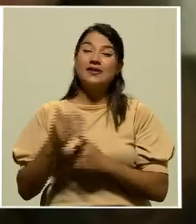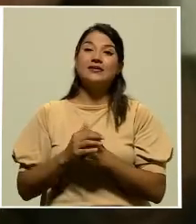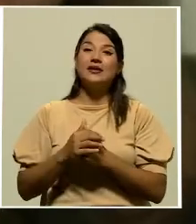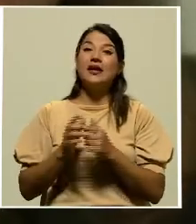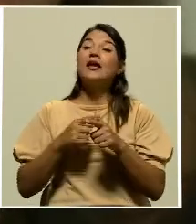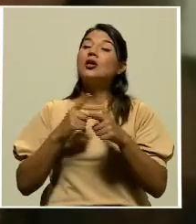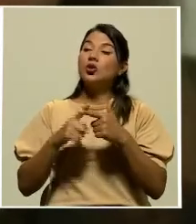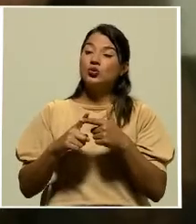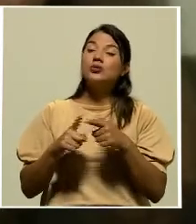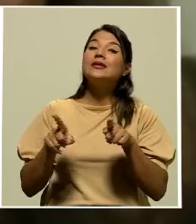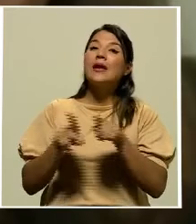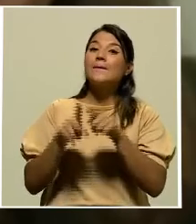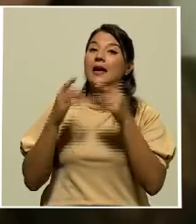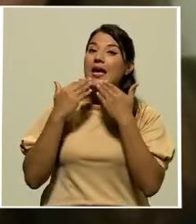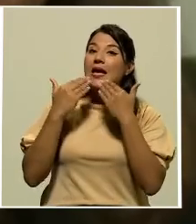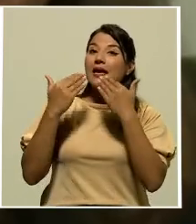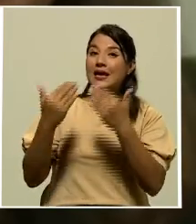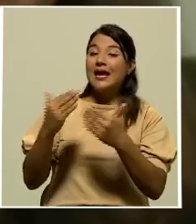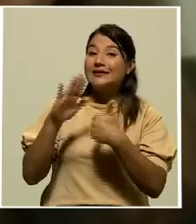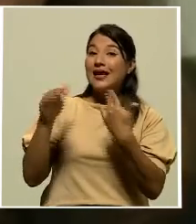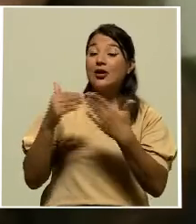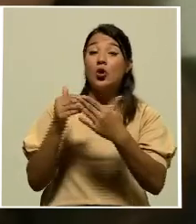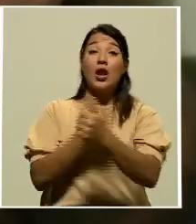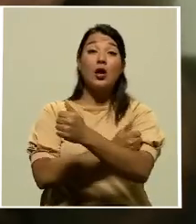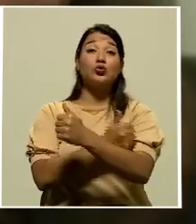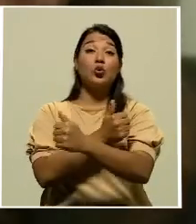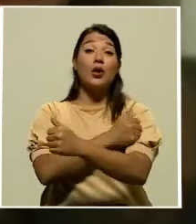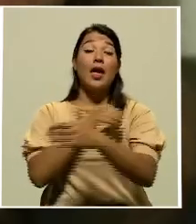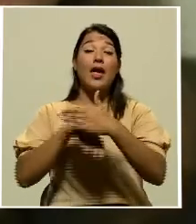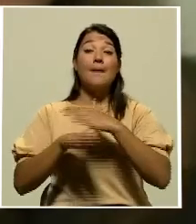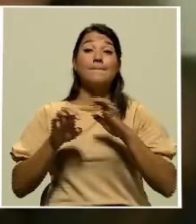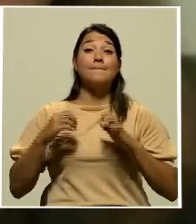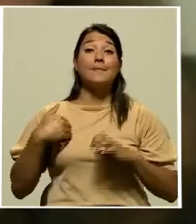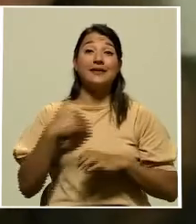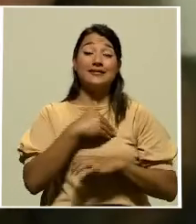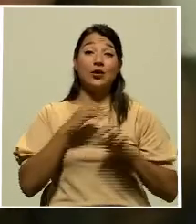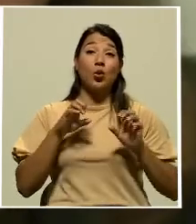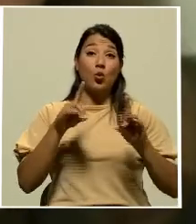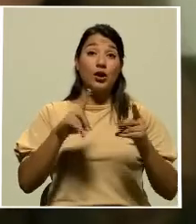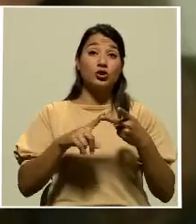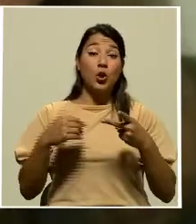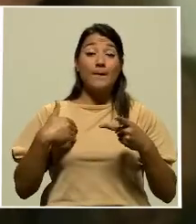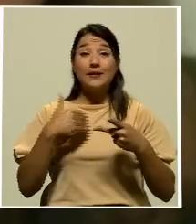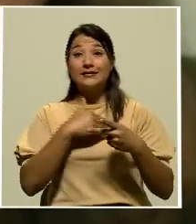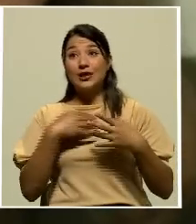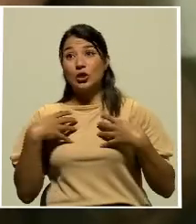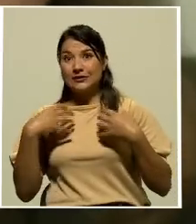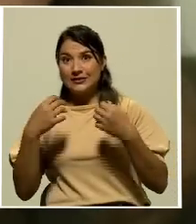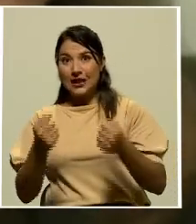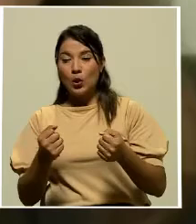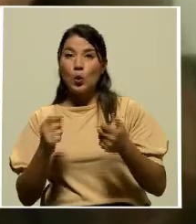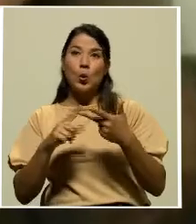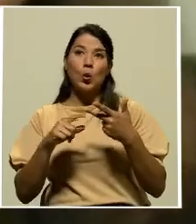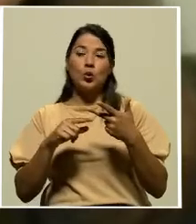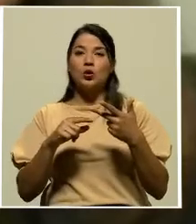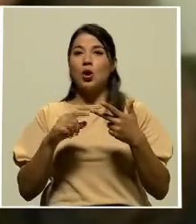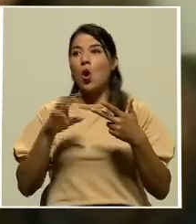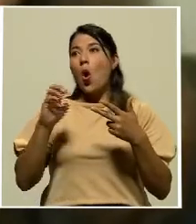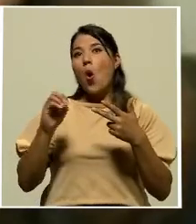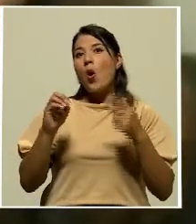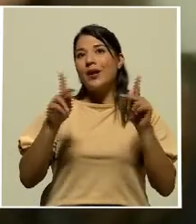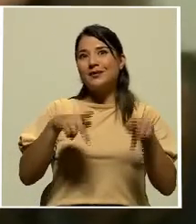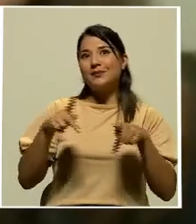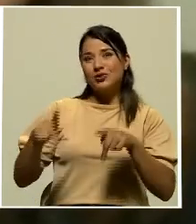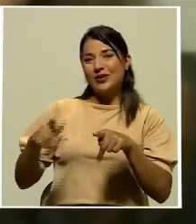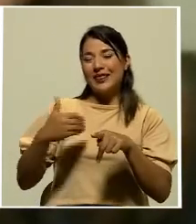un agradecimiento a los jerarcas, ¿no? Del MEC, de la salud y las personas que están tomando estas